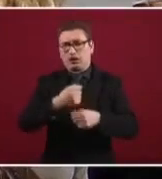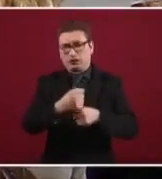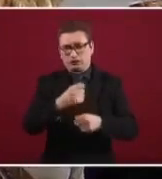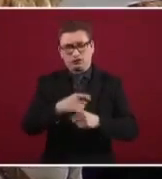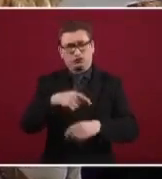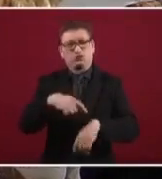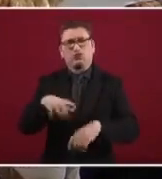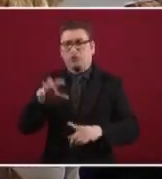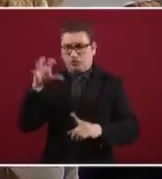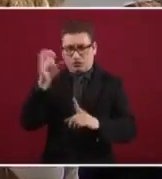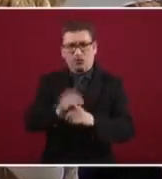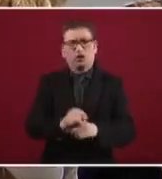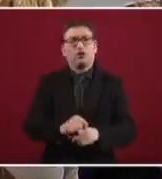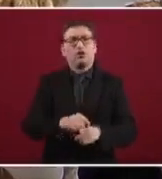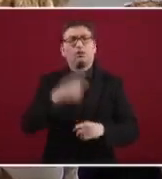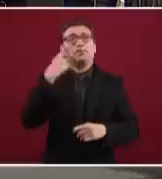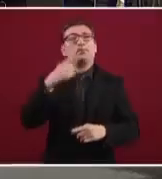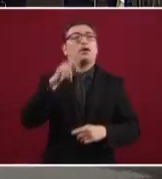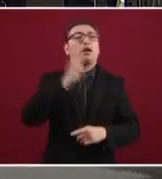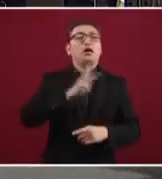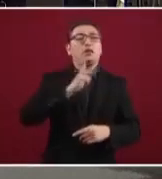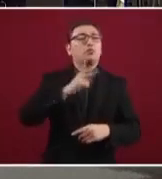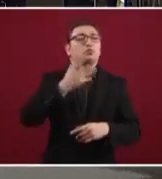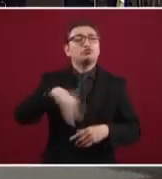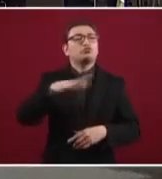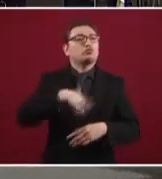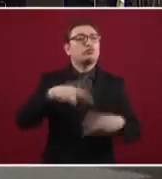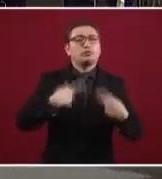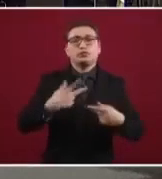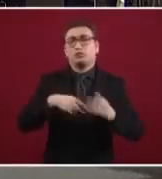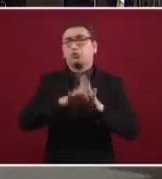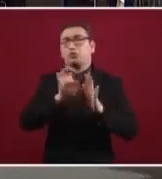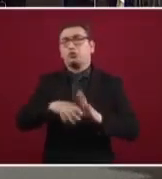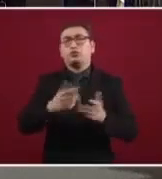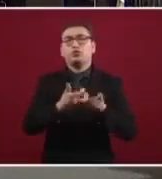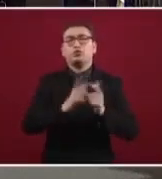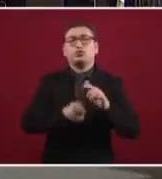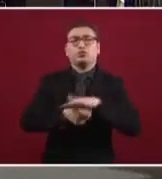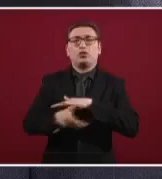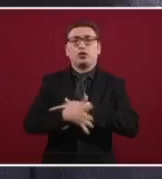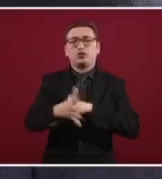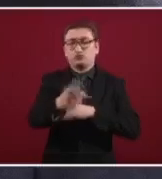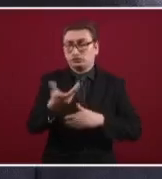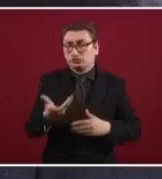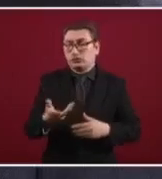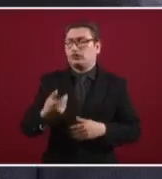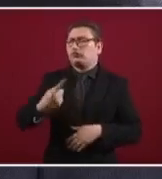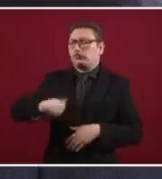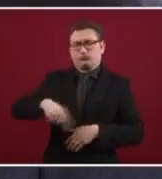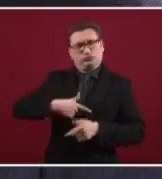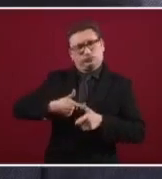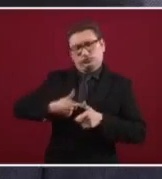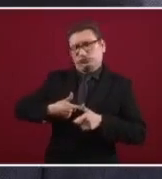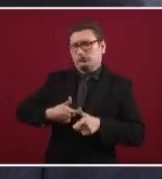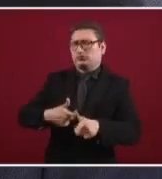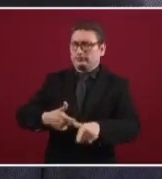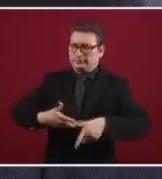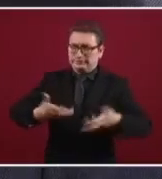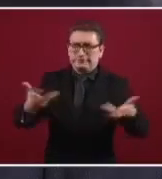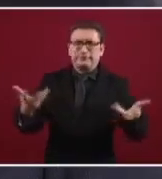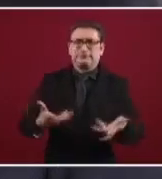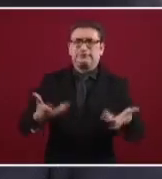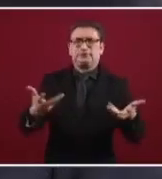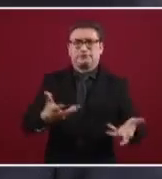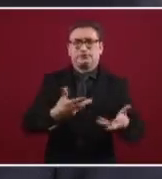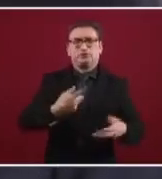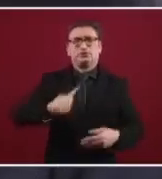la violencia, para saber qué pasó con los desaparecidos, con Ayotzinapa, por ejemplo? Vamos a continuar. No